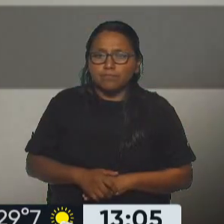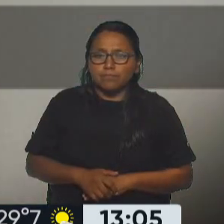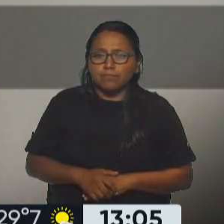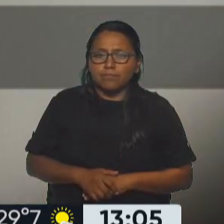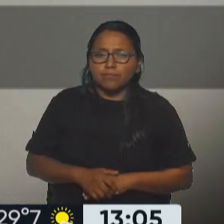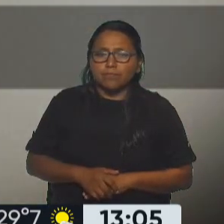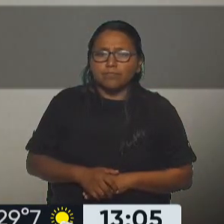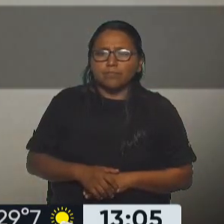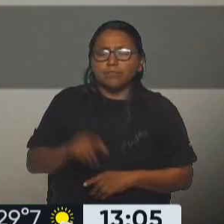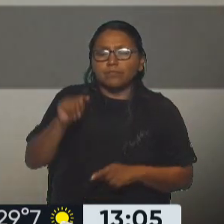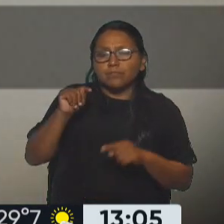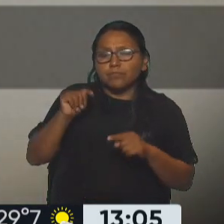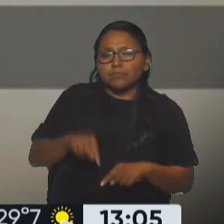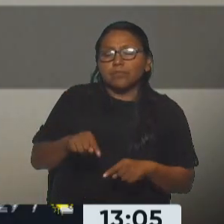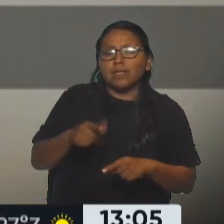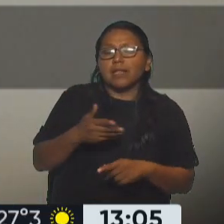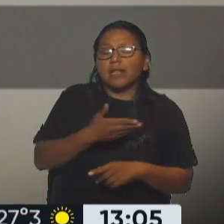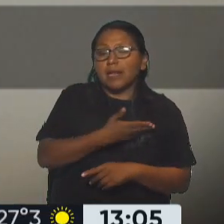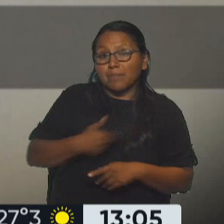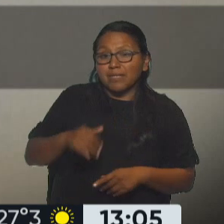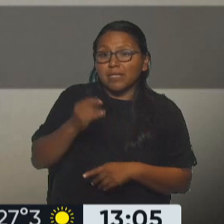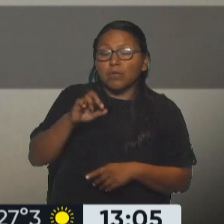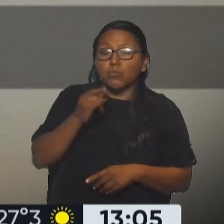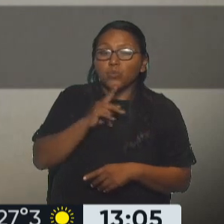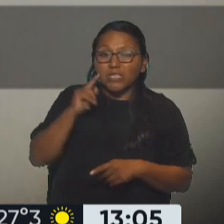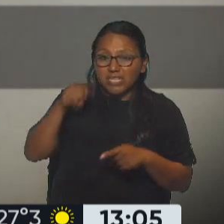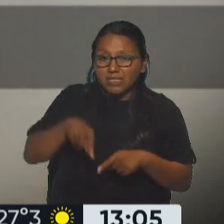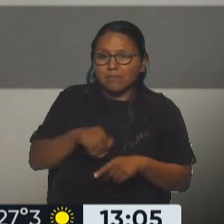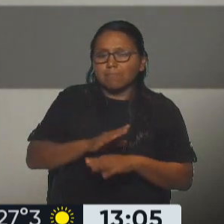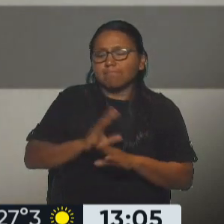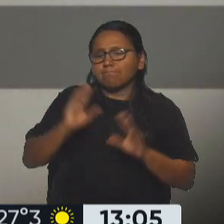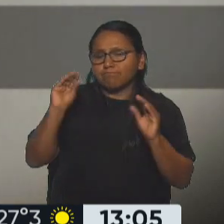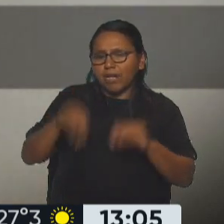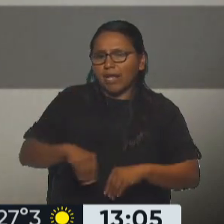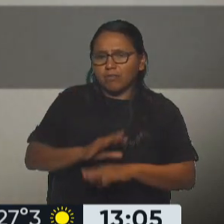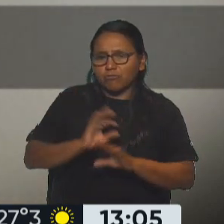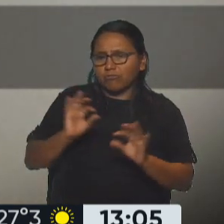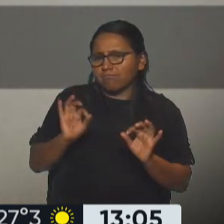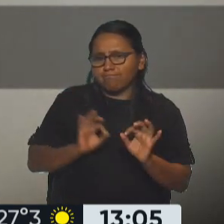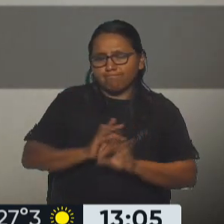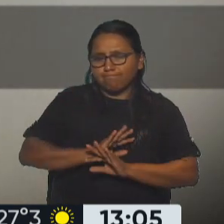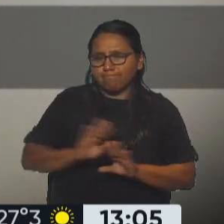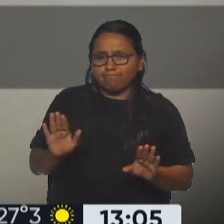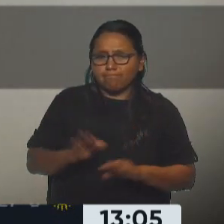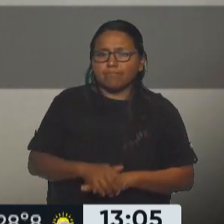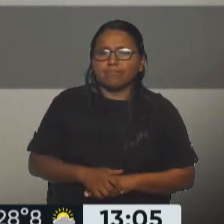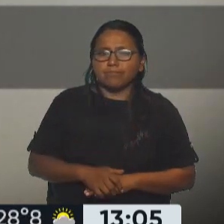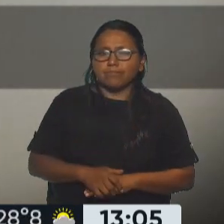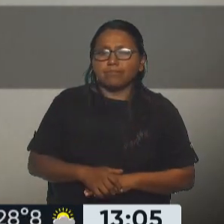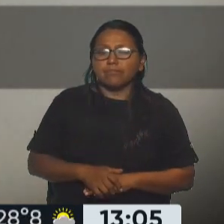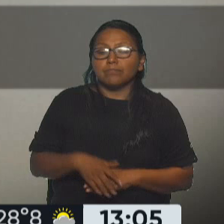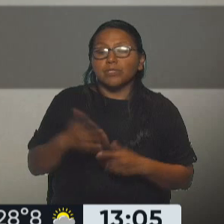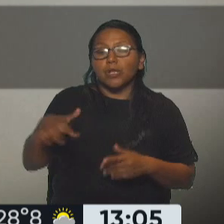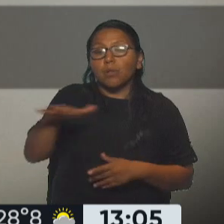One year after President Putin attacked Ukraine, it's clear that his war has been a strategic failure in every way. That's because